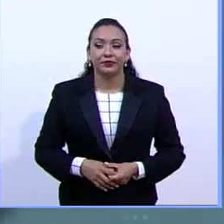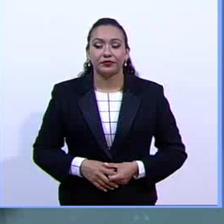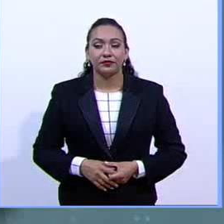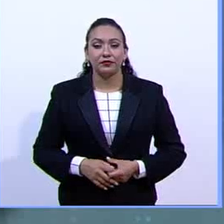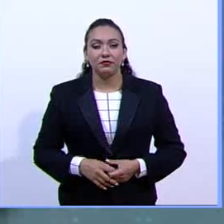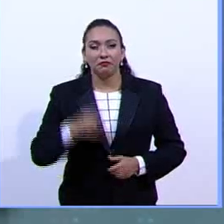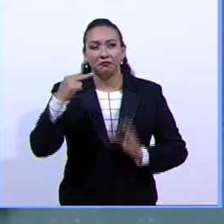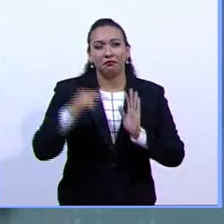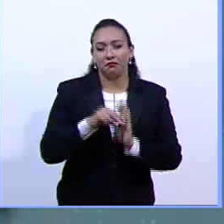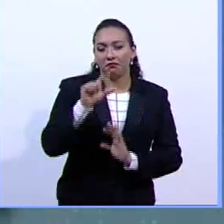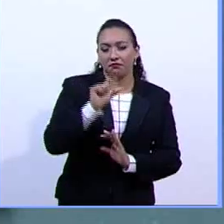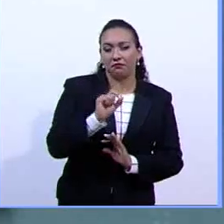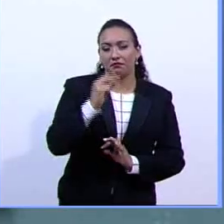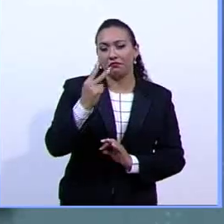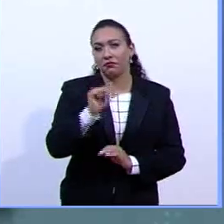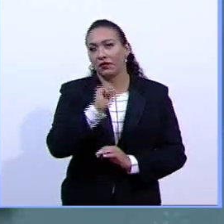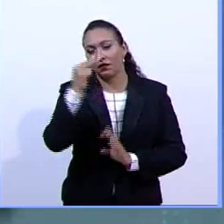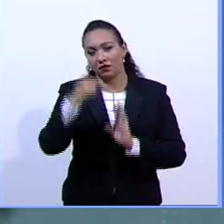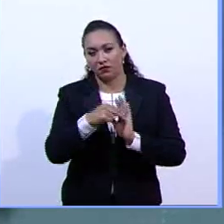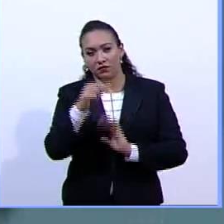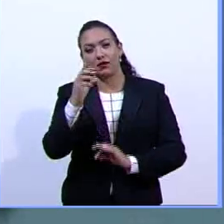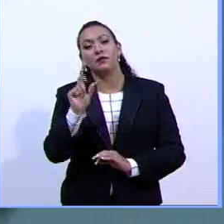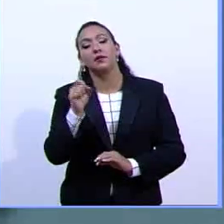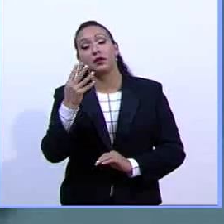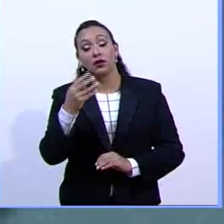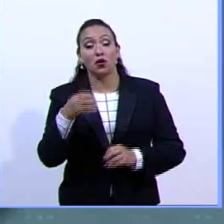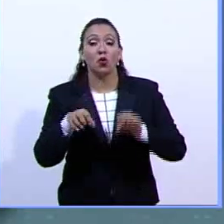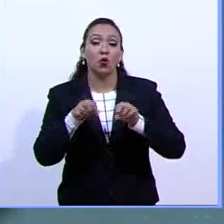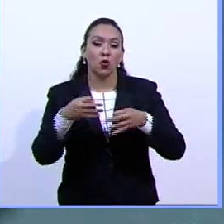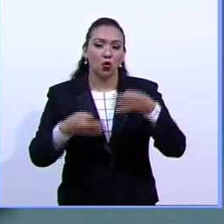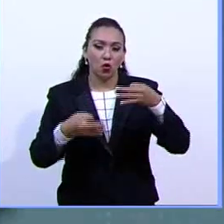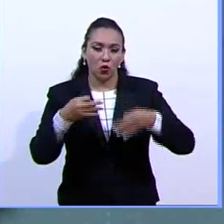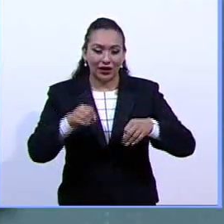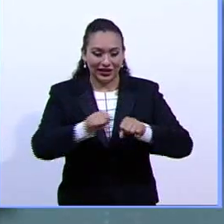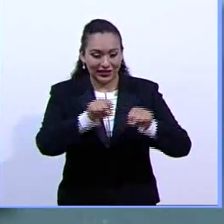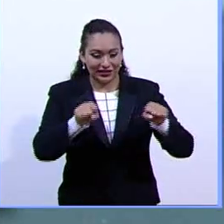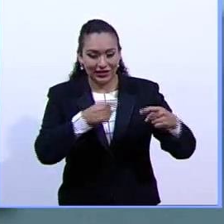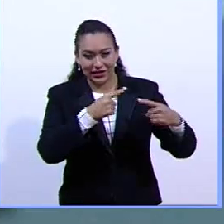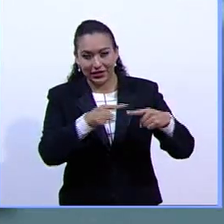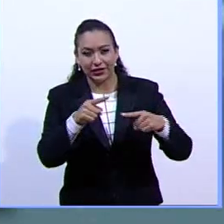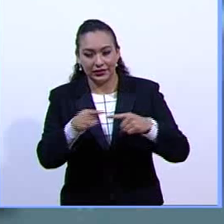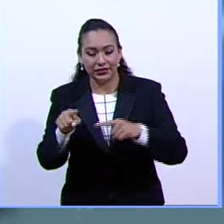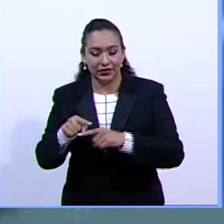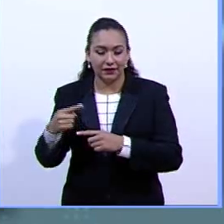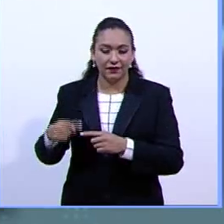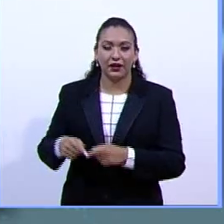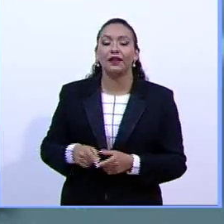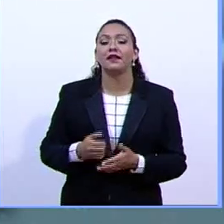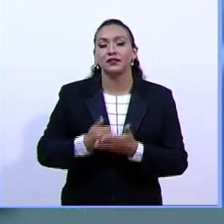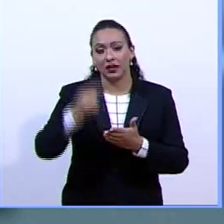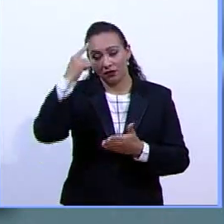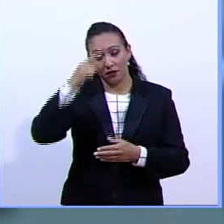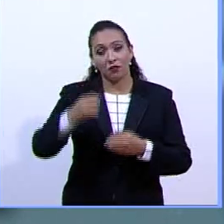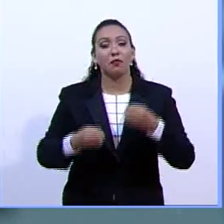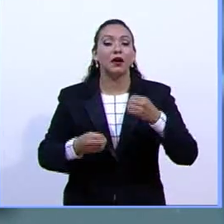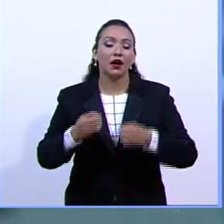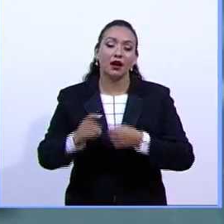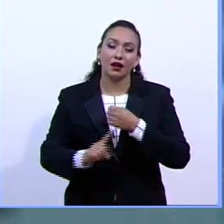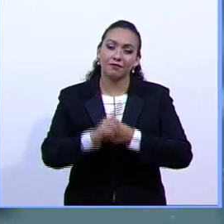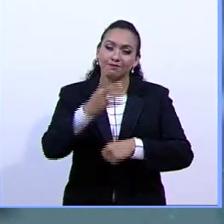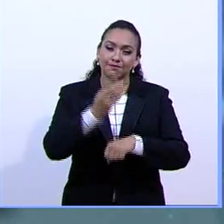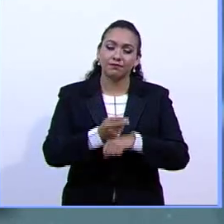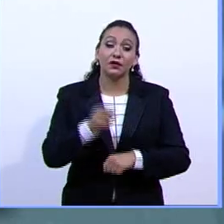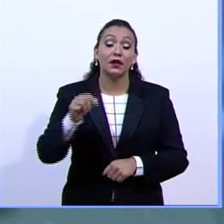Entre 2022 y 2024, los juzgados, salas y el Centro Estatal de Justicia Alternativa y Restaurativa del Poder Judicial de